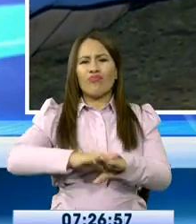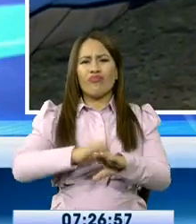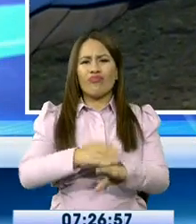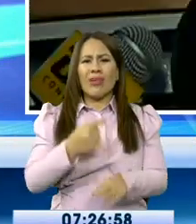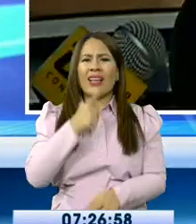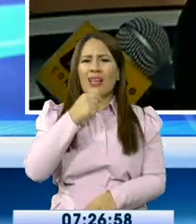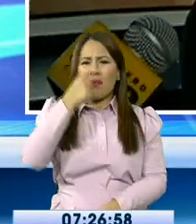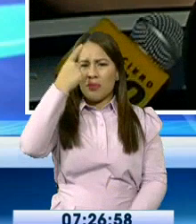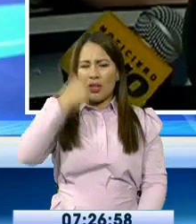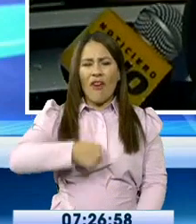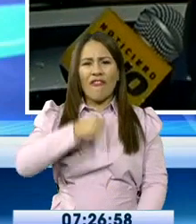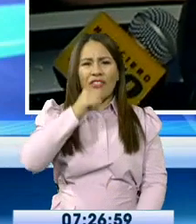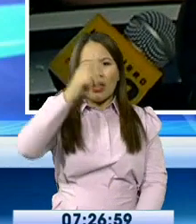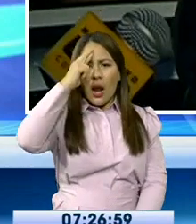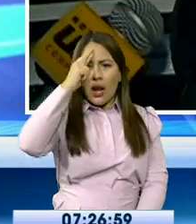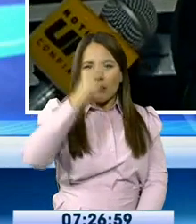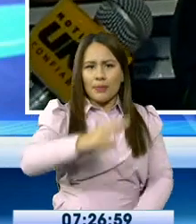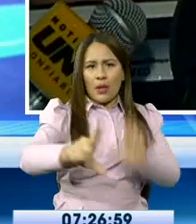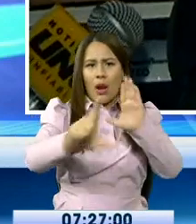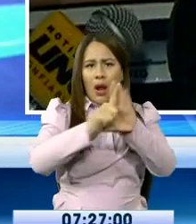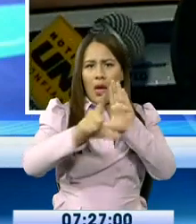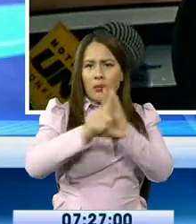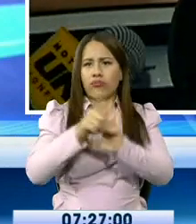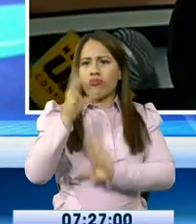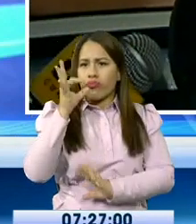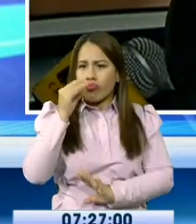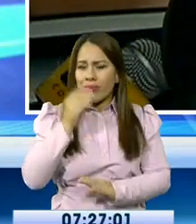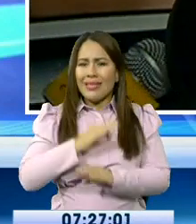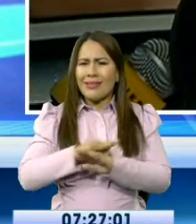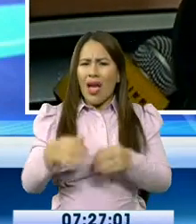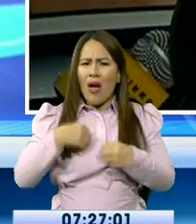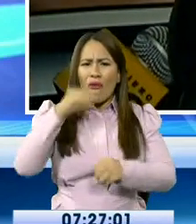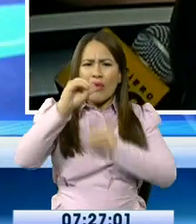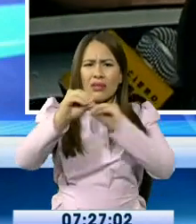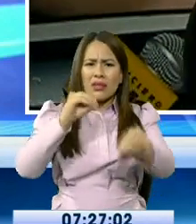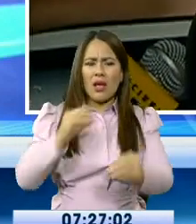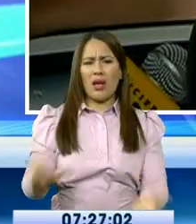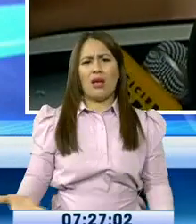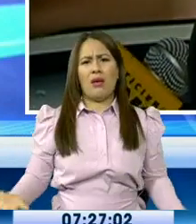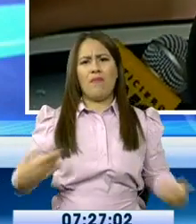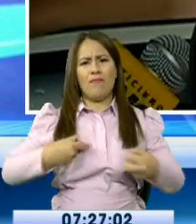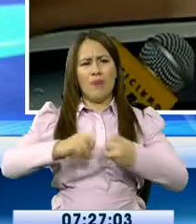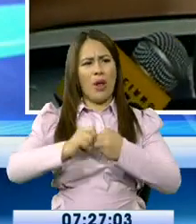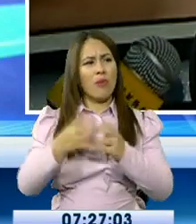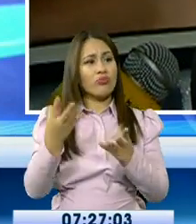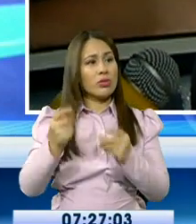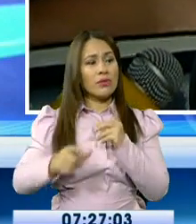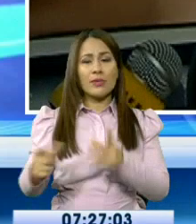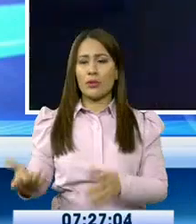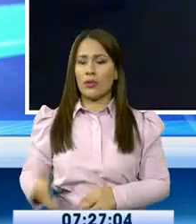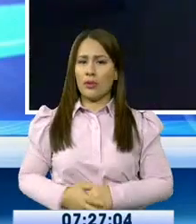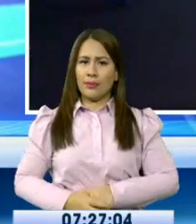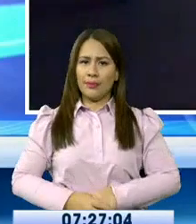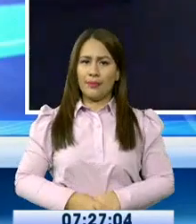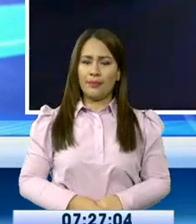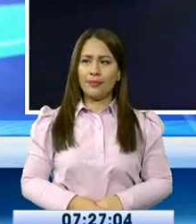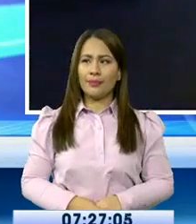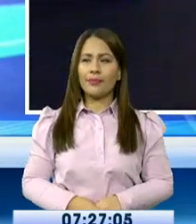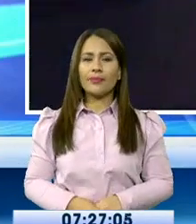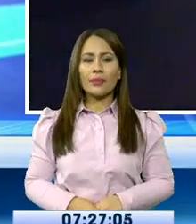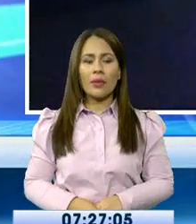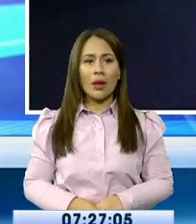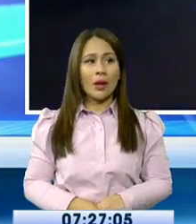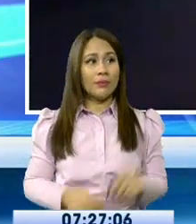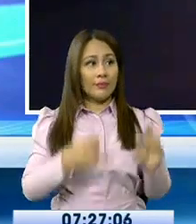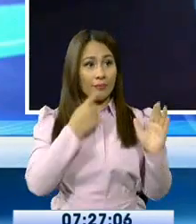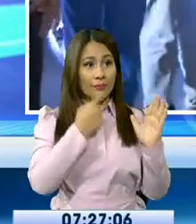Producto del irrespeto a las leyes de tránsito, como se ha venido diciendo. Como lo han dicho muchos testigos. Aquí